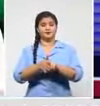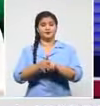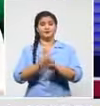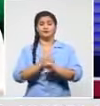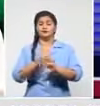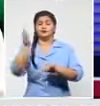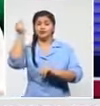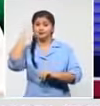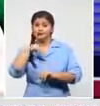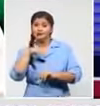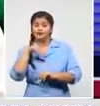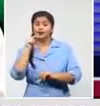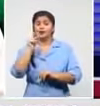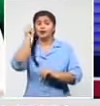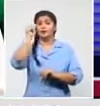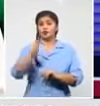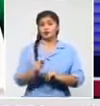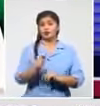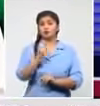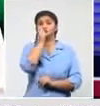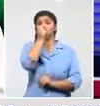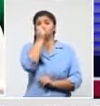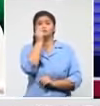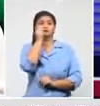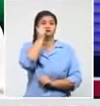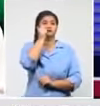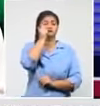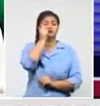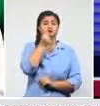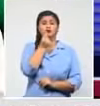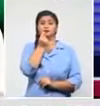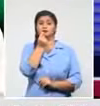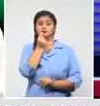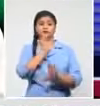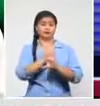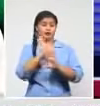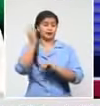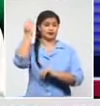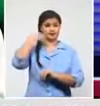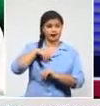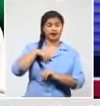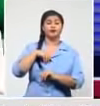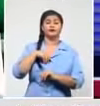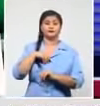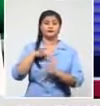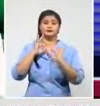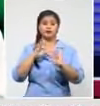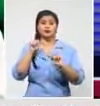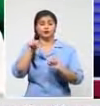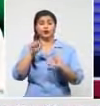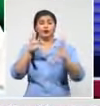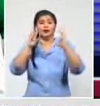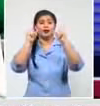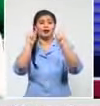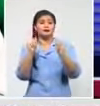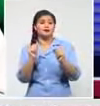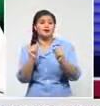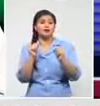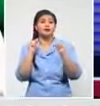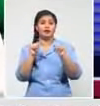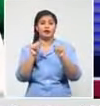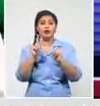en el exudado nasofaringeo que hay un título de carga viral, de